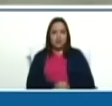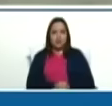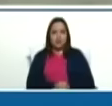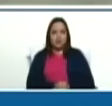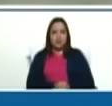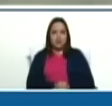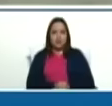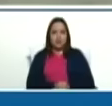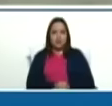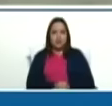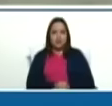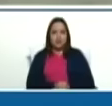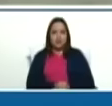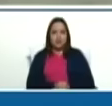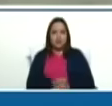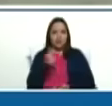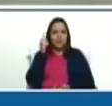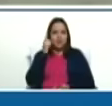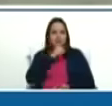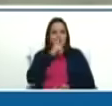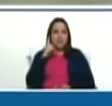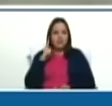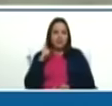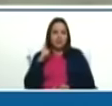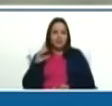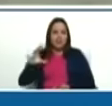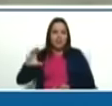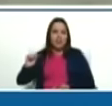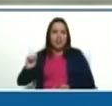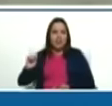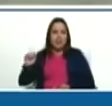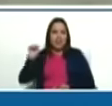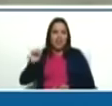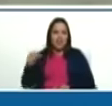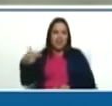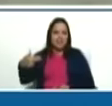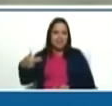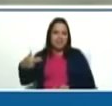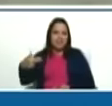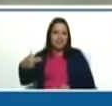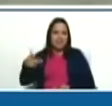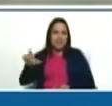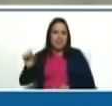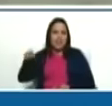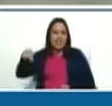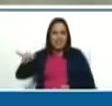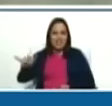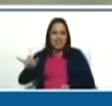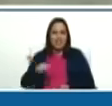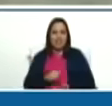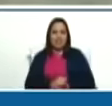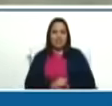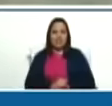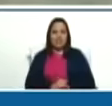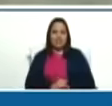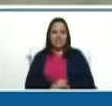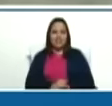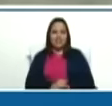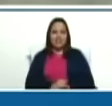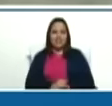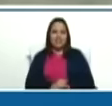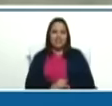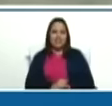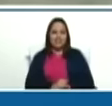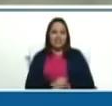Katzleni, o sea, Katz. A mí me pagas Katz. ¿Ah? Katzleni, Katzleni